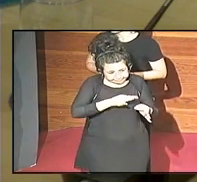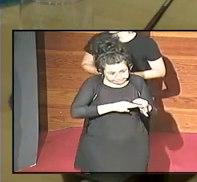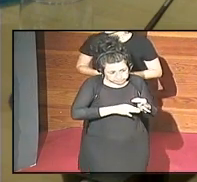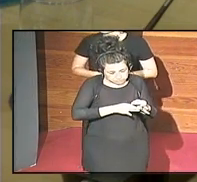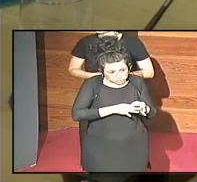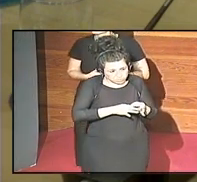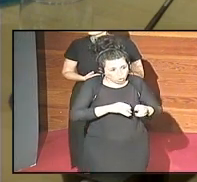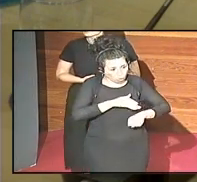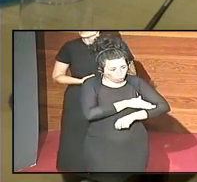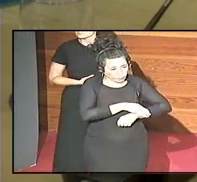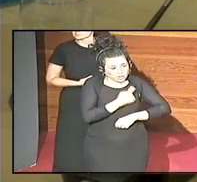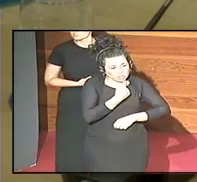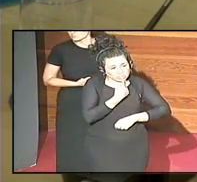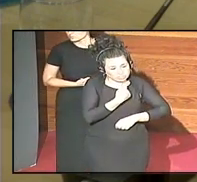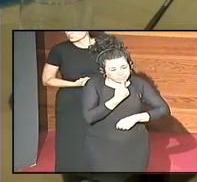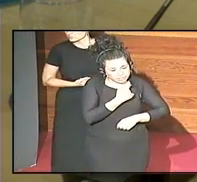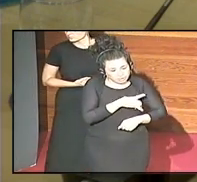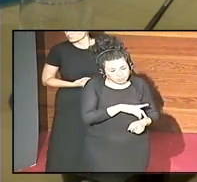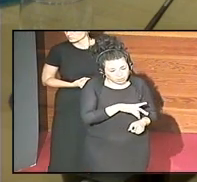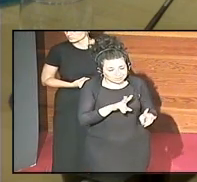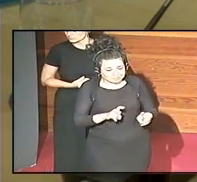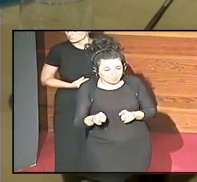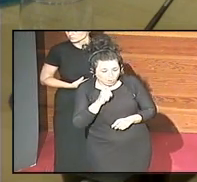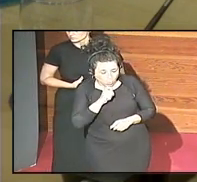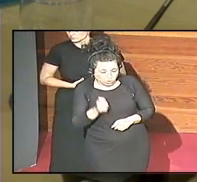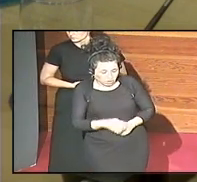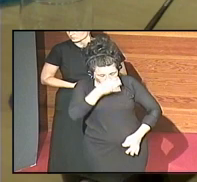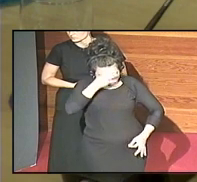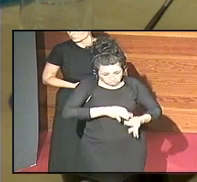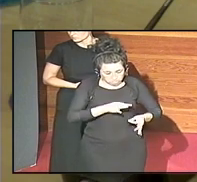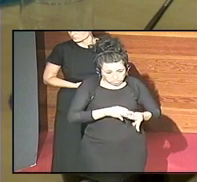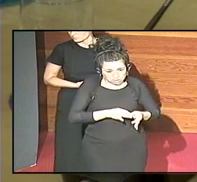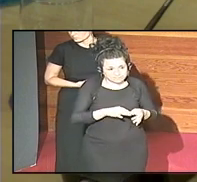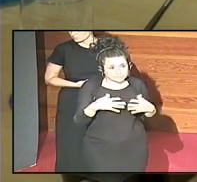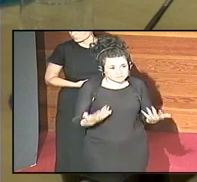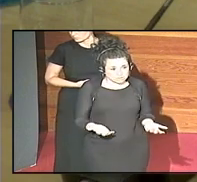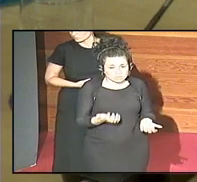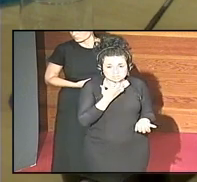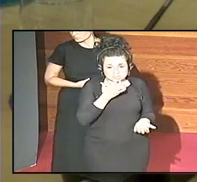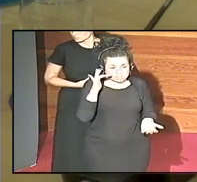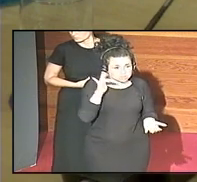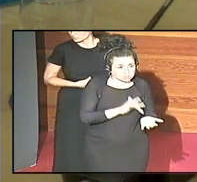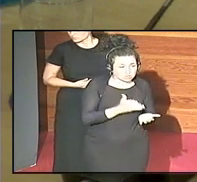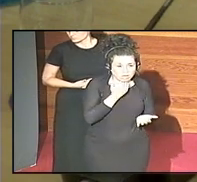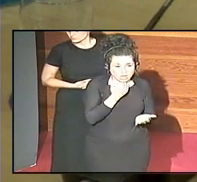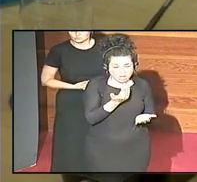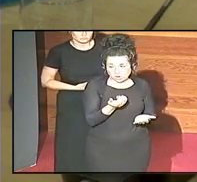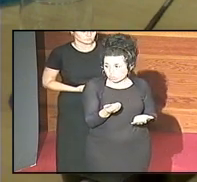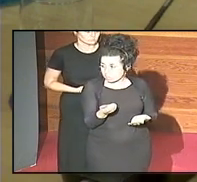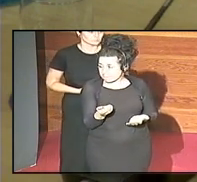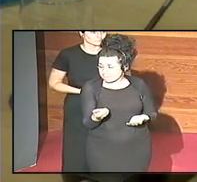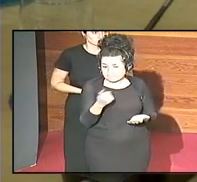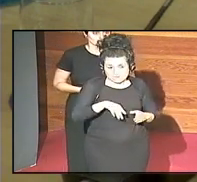el régimen en relación con Ucrania. Por consiguiente, si hay en algún momento un fenómeno a la